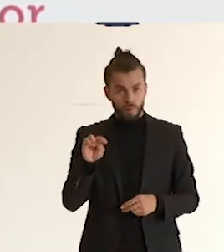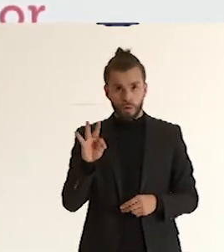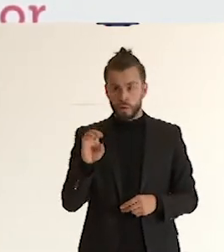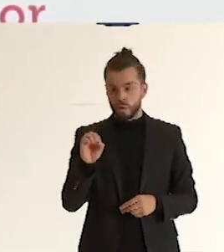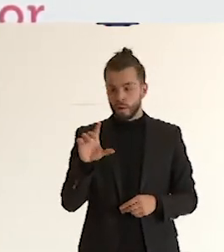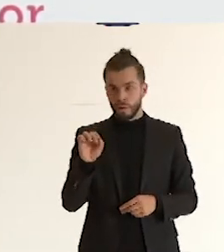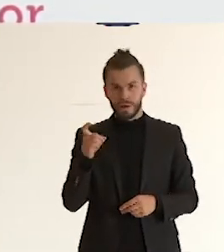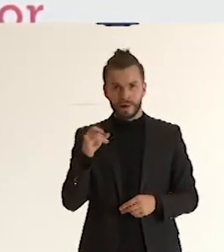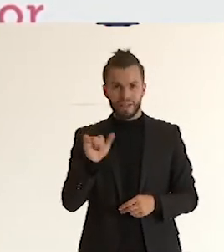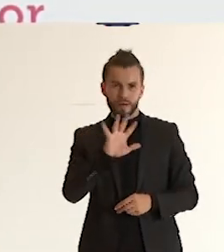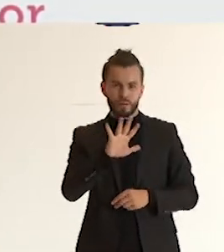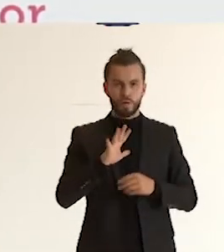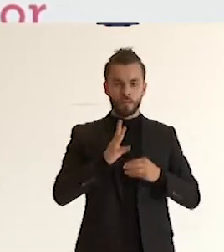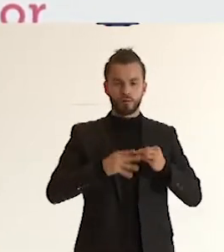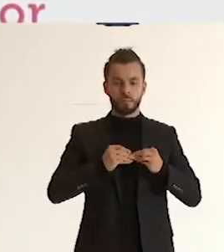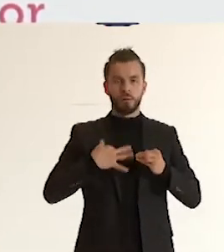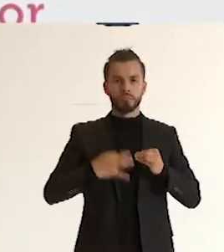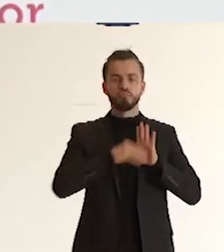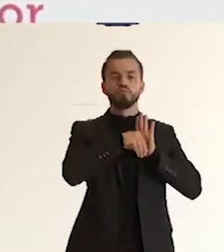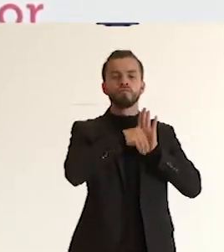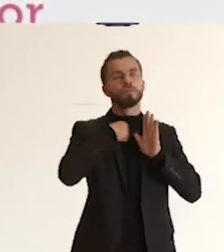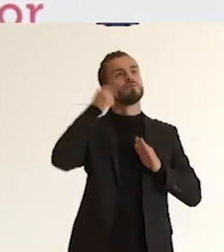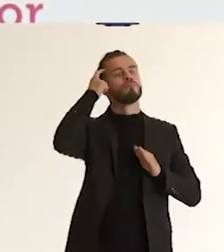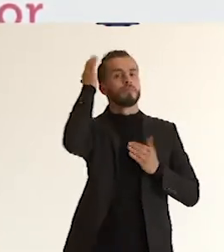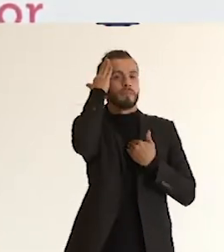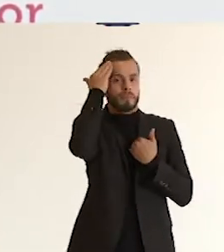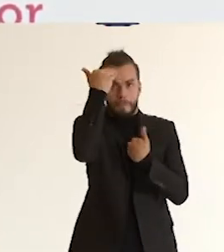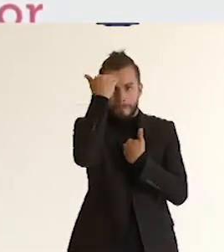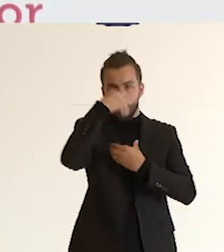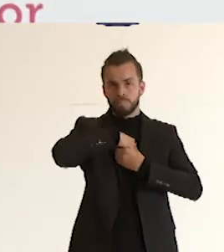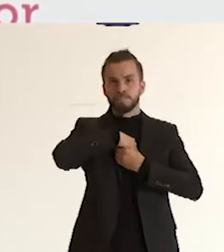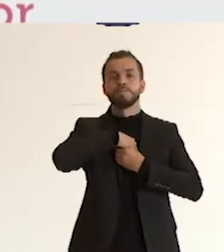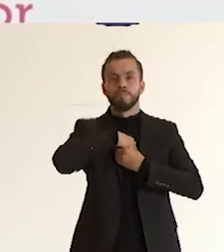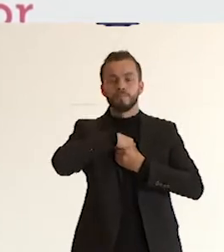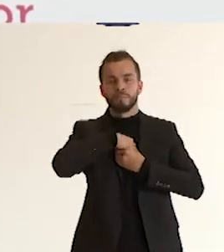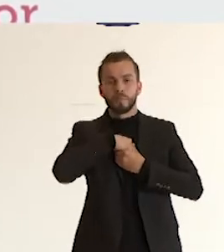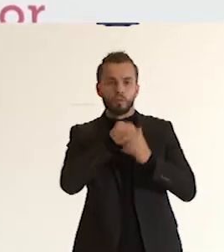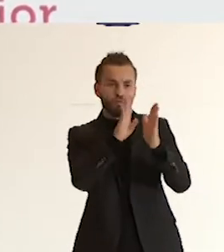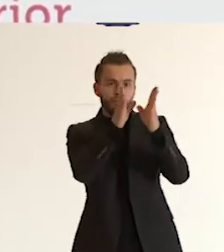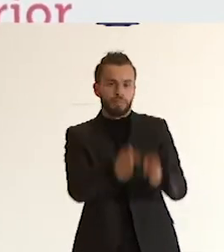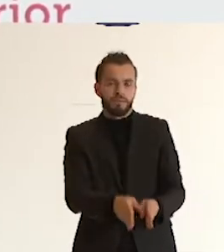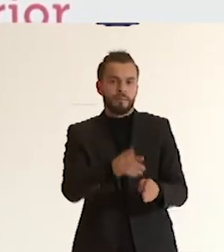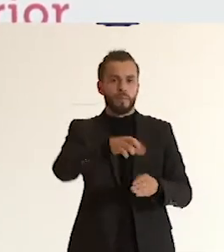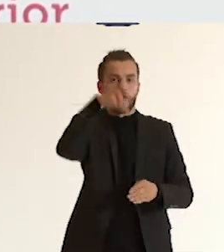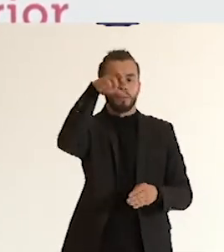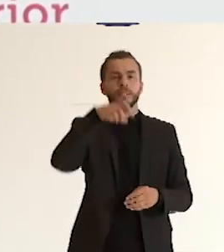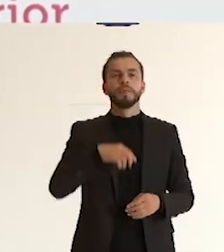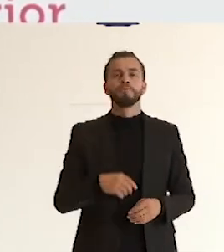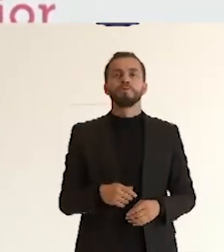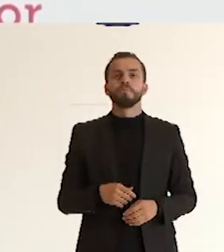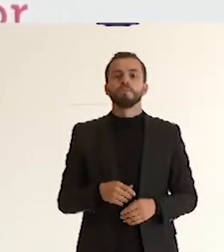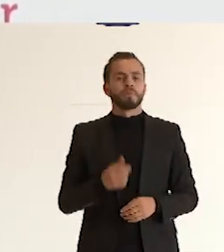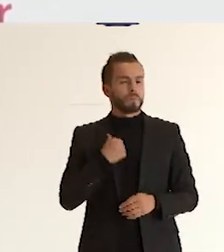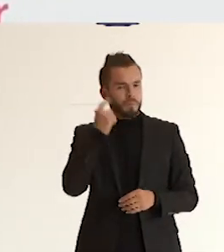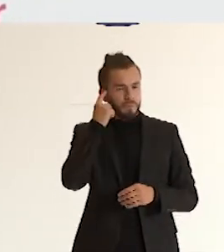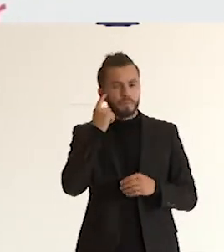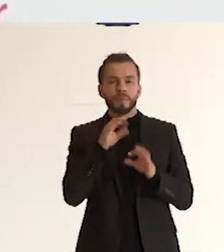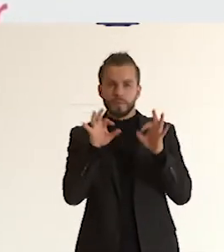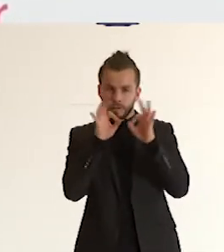insisto en muchos casos cuando decimos ética a través del currículo de lo que estamos hablando es de esto nosotros creemos que hay que aportar